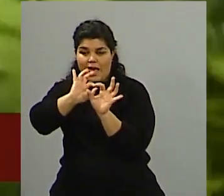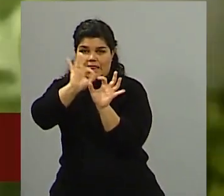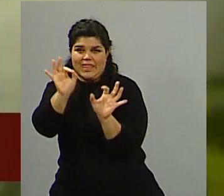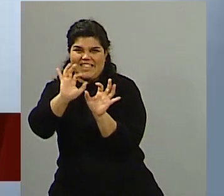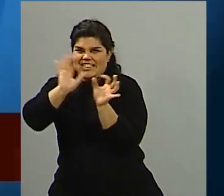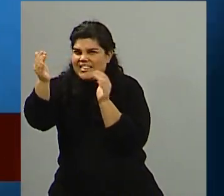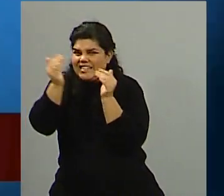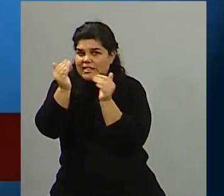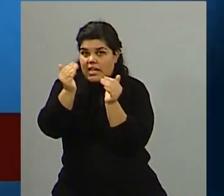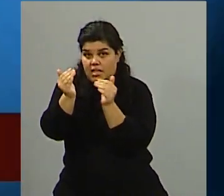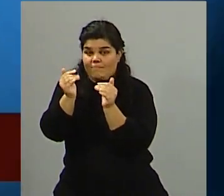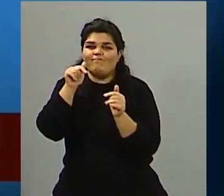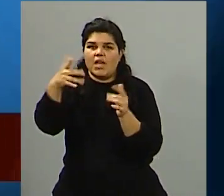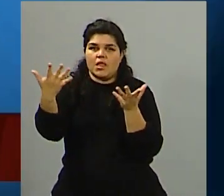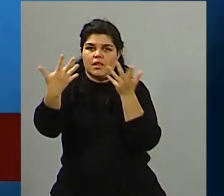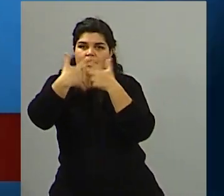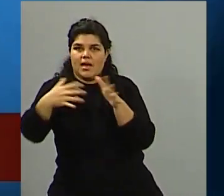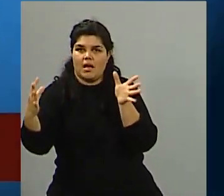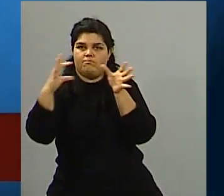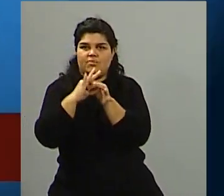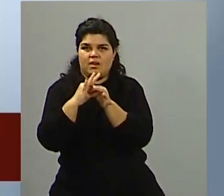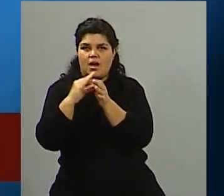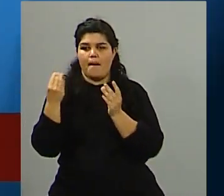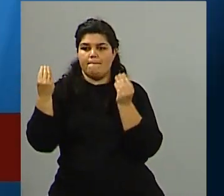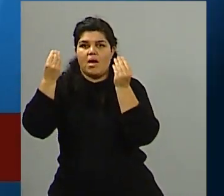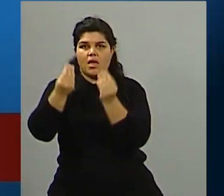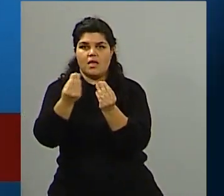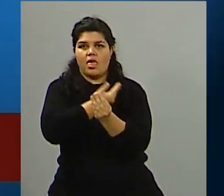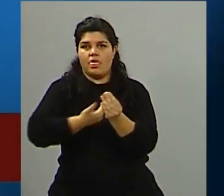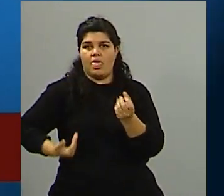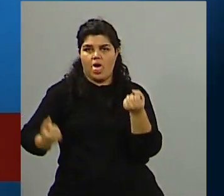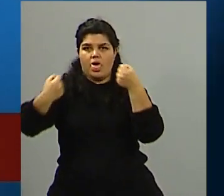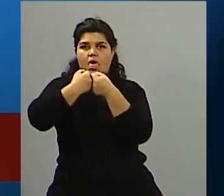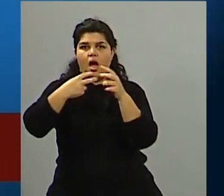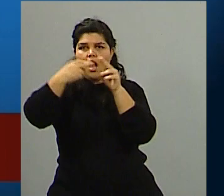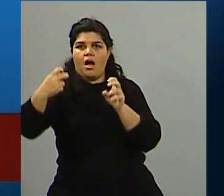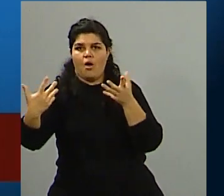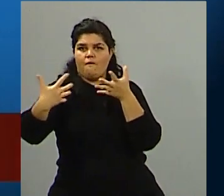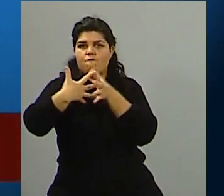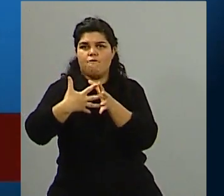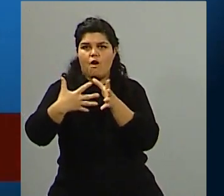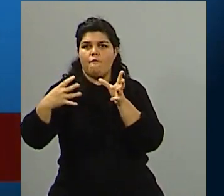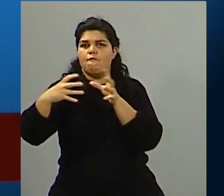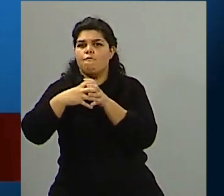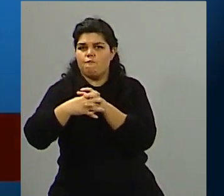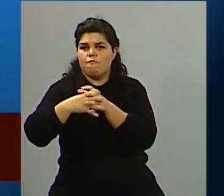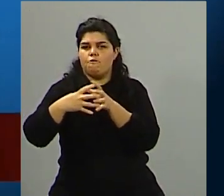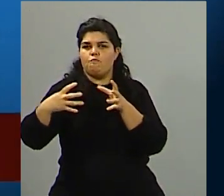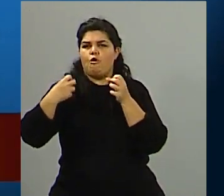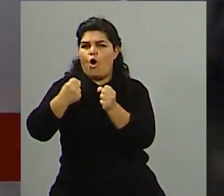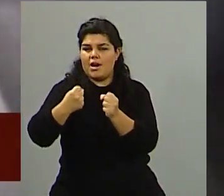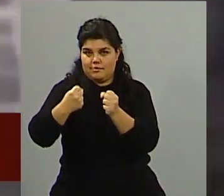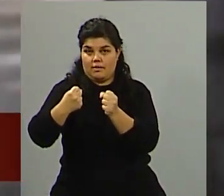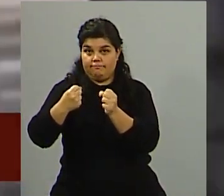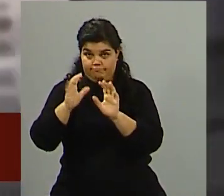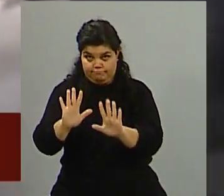se refuerza el apoyo entre las fuerzas políticas que tienen, o entre los gobiernos que tienen y fuerzas políticas que tienen un nivel de moderación.